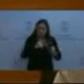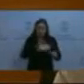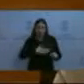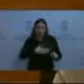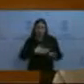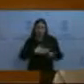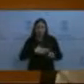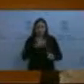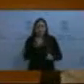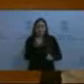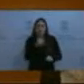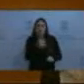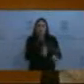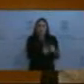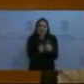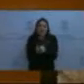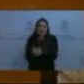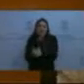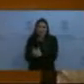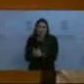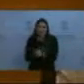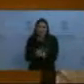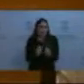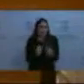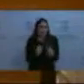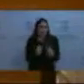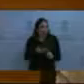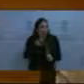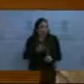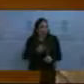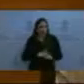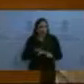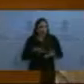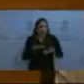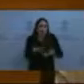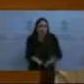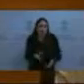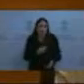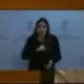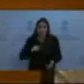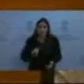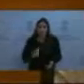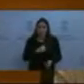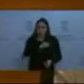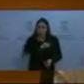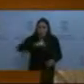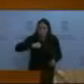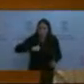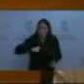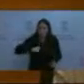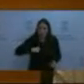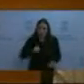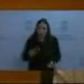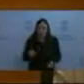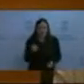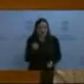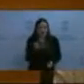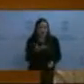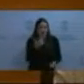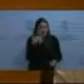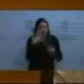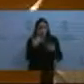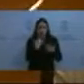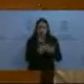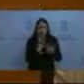número de asistentes personales, figura vital para facilitar la autonomía personal que pretende la ley, arroja una cifra que habla por sí sola: